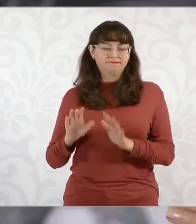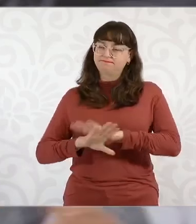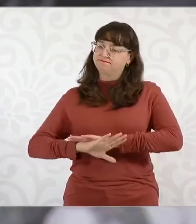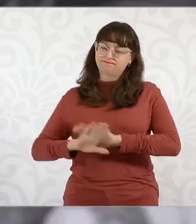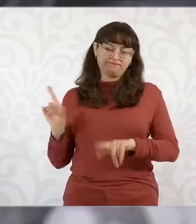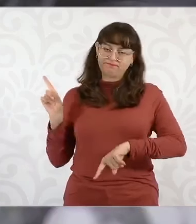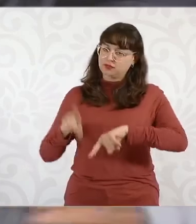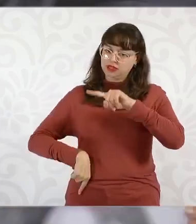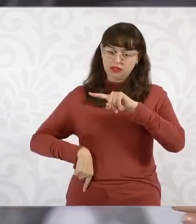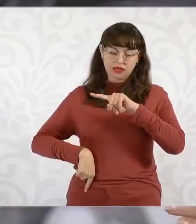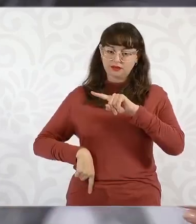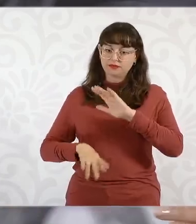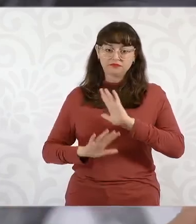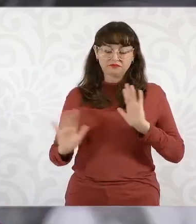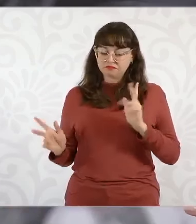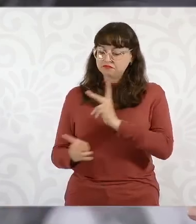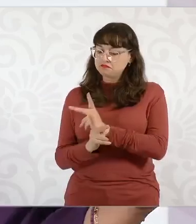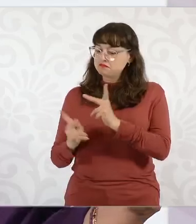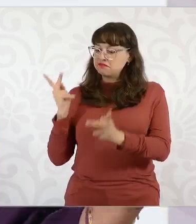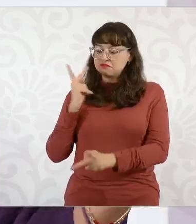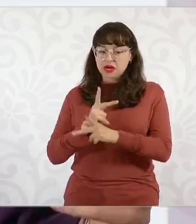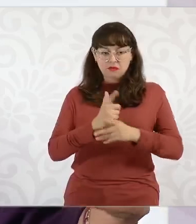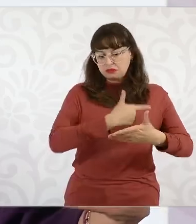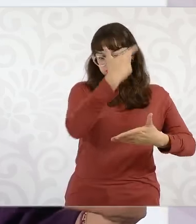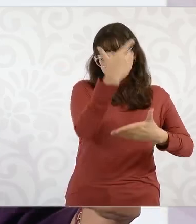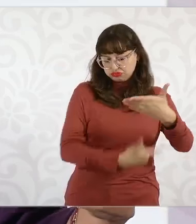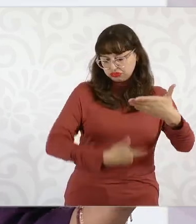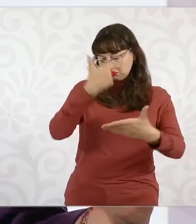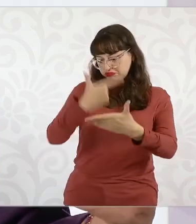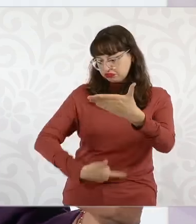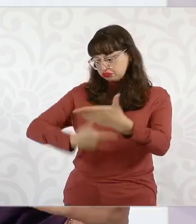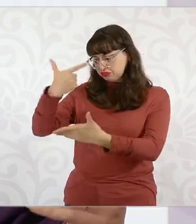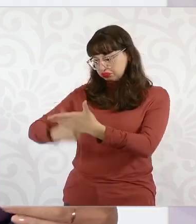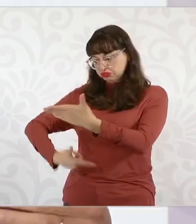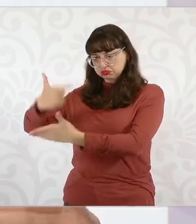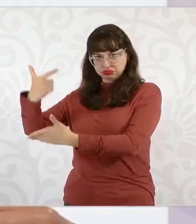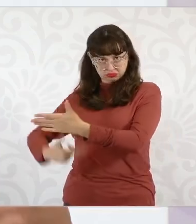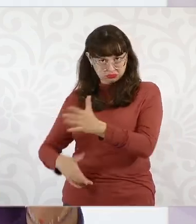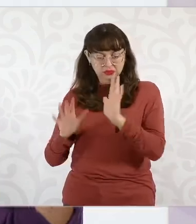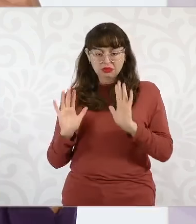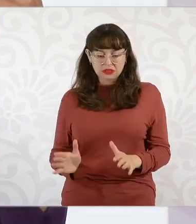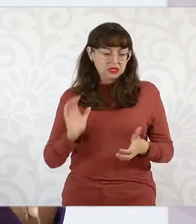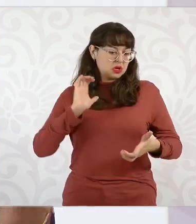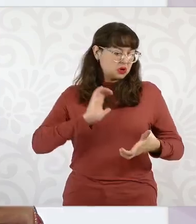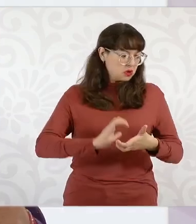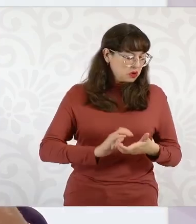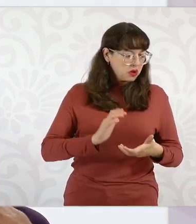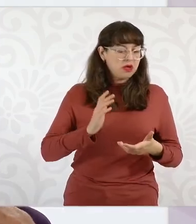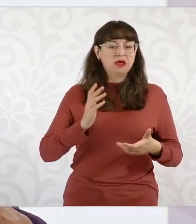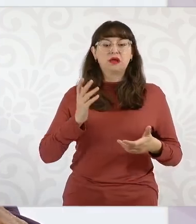plataforma con todas las preparatorias, todos los bachilleratos nacionales, que ahora les llamamos así, con ALEP,